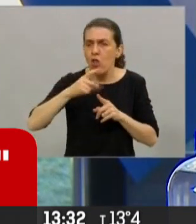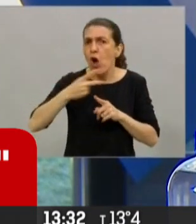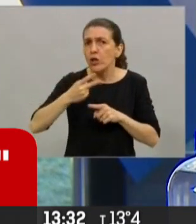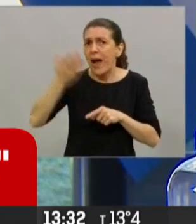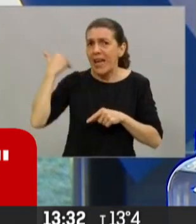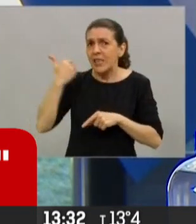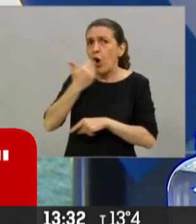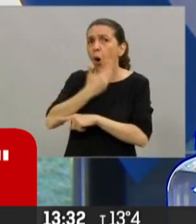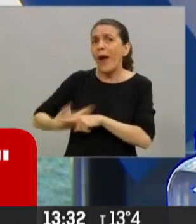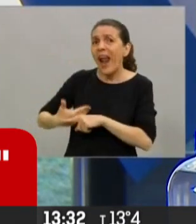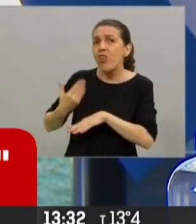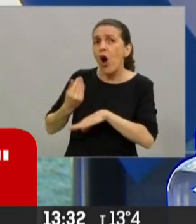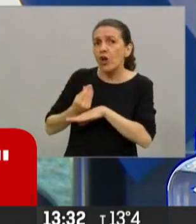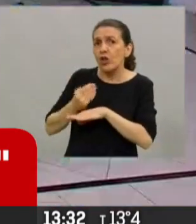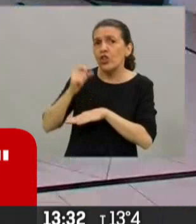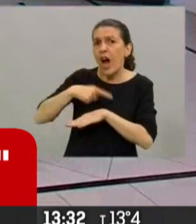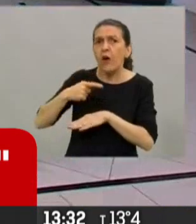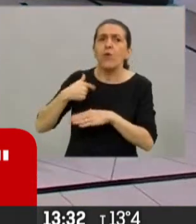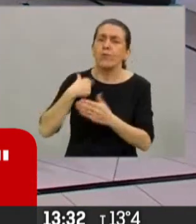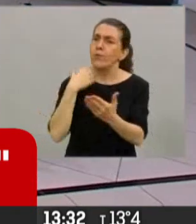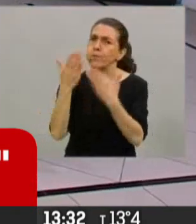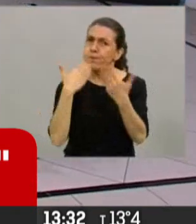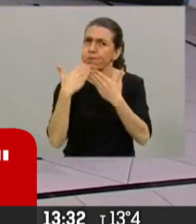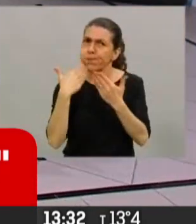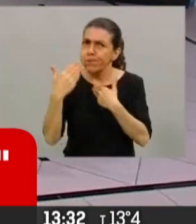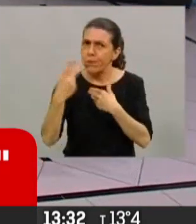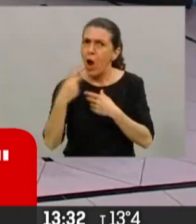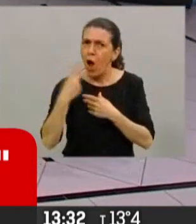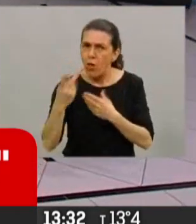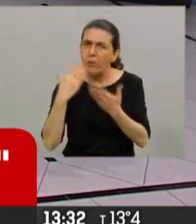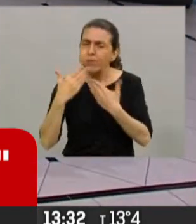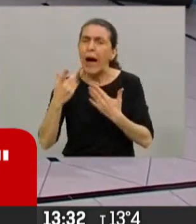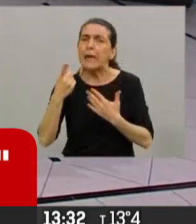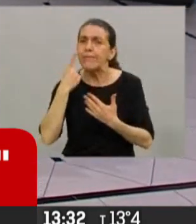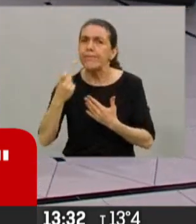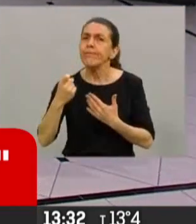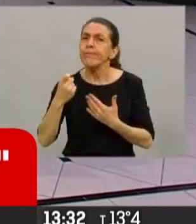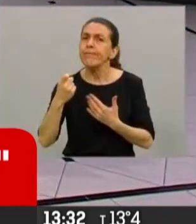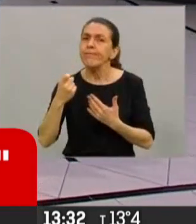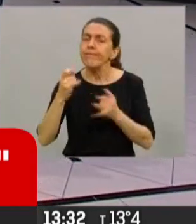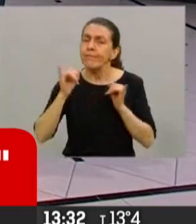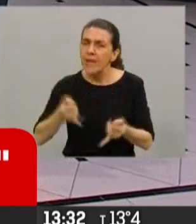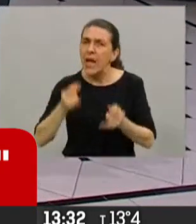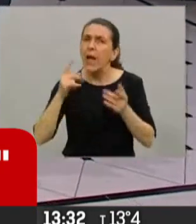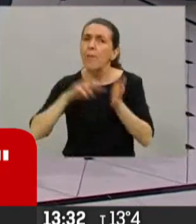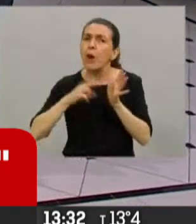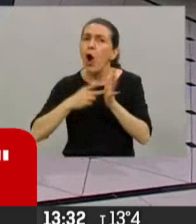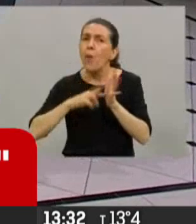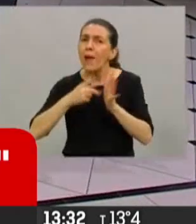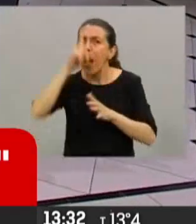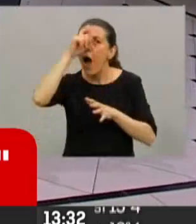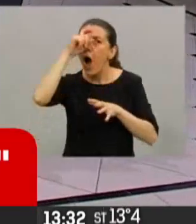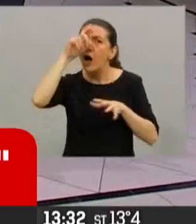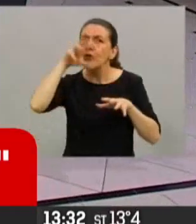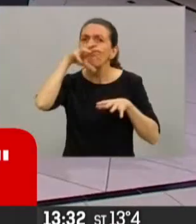con el gobernador del Chaco, hablamos y advertimos que había un problema en las terapias del Chaco,